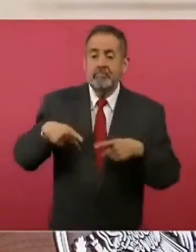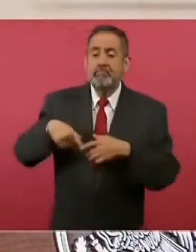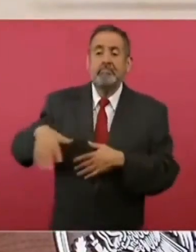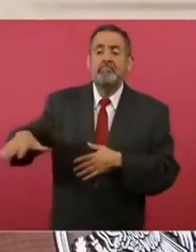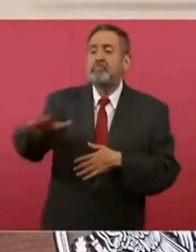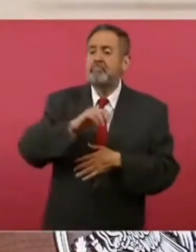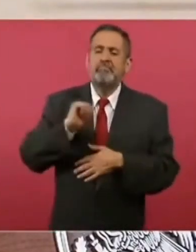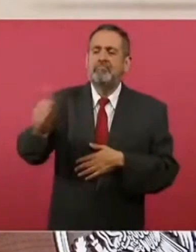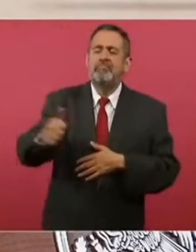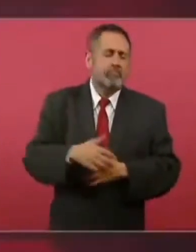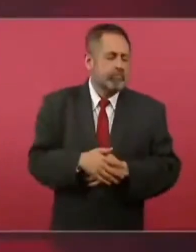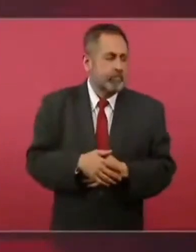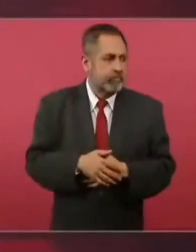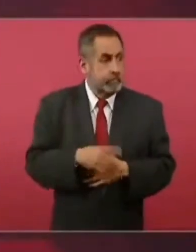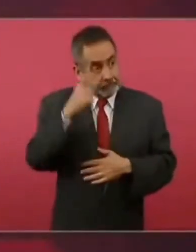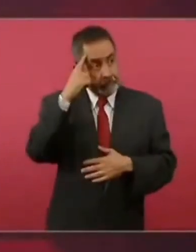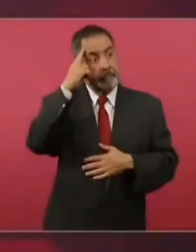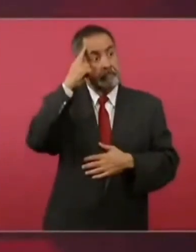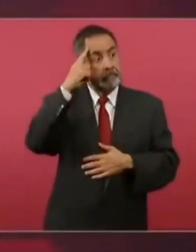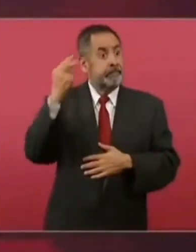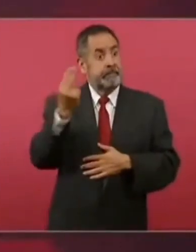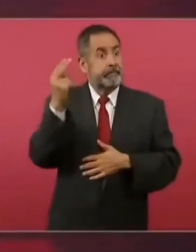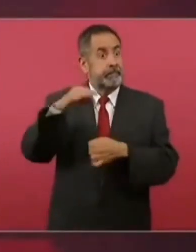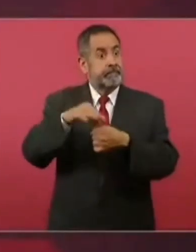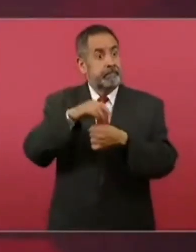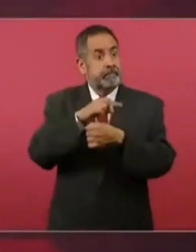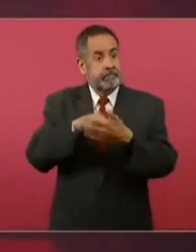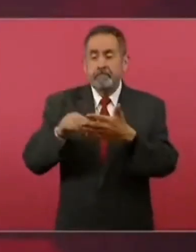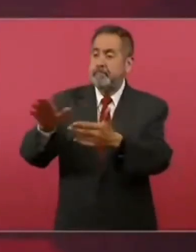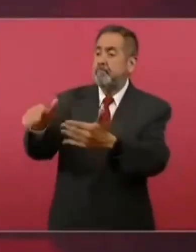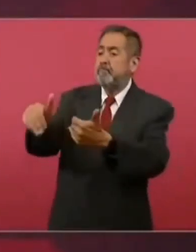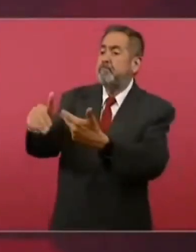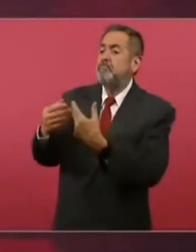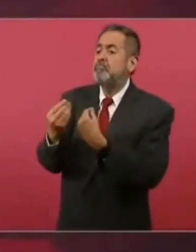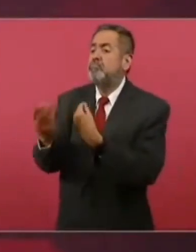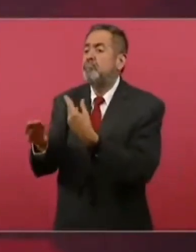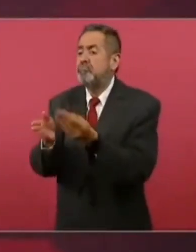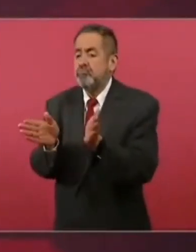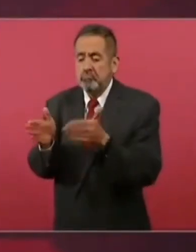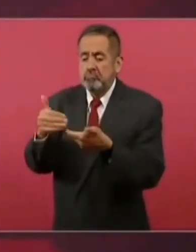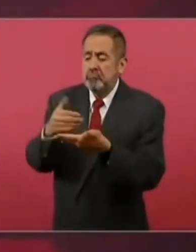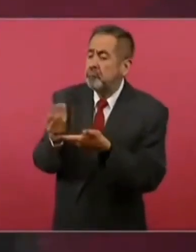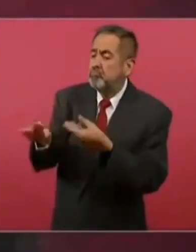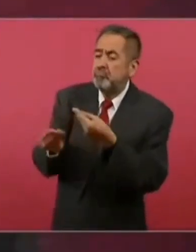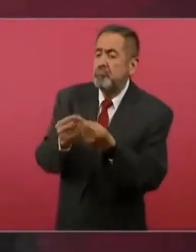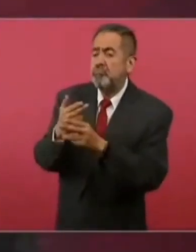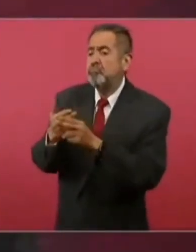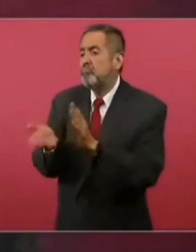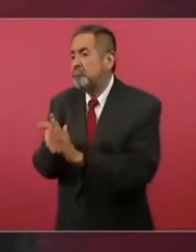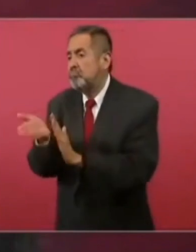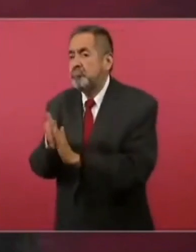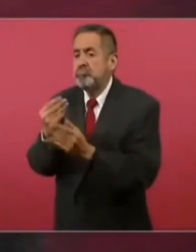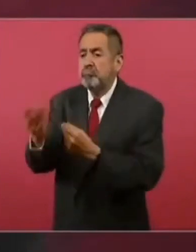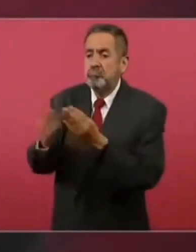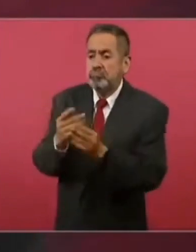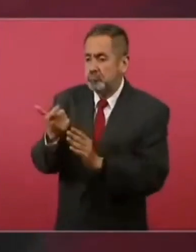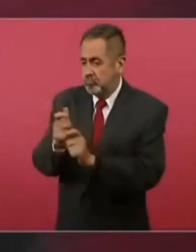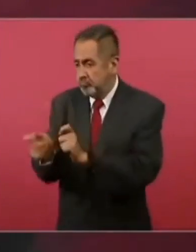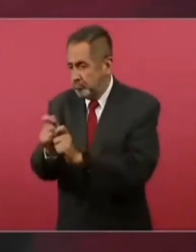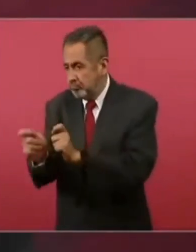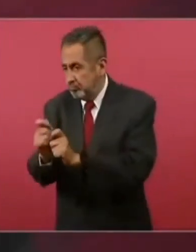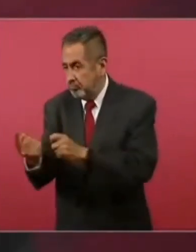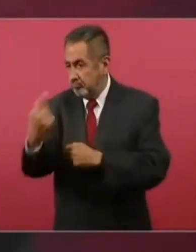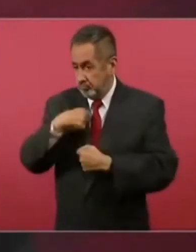Solo cuando necesitaban los votos, que repartían despensas, materiales de construcción, dinero en